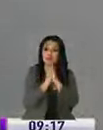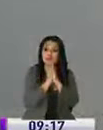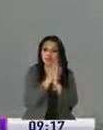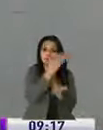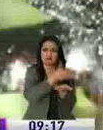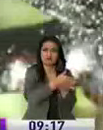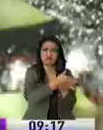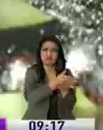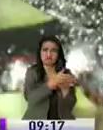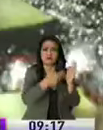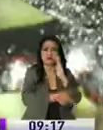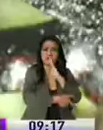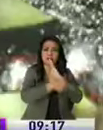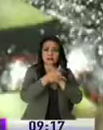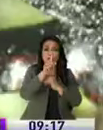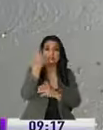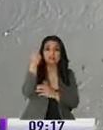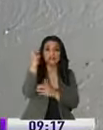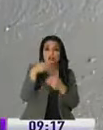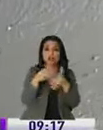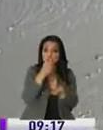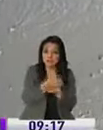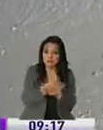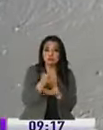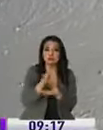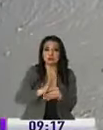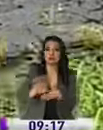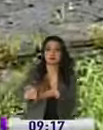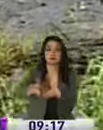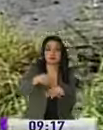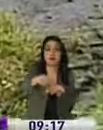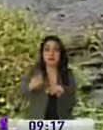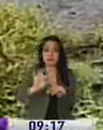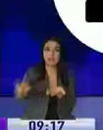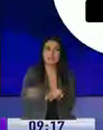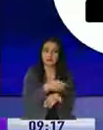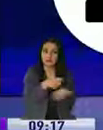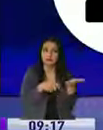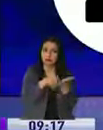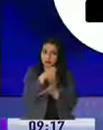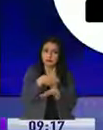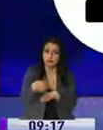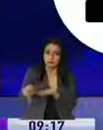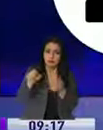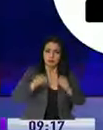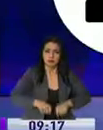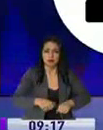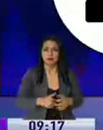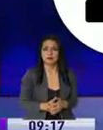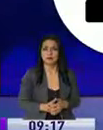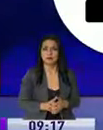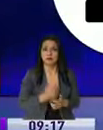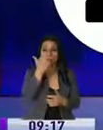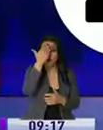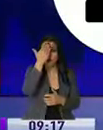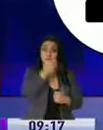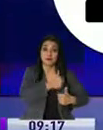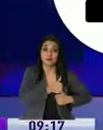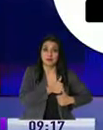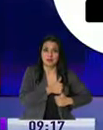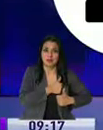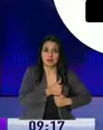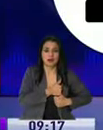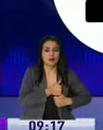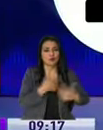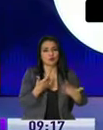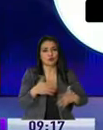caución que había interpuesto Chevron por $1 millón para impedir el cobro de la sentencia. Sabemos realmente que en Canadá, como dije,